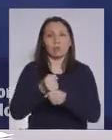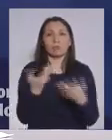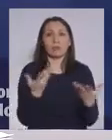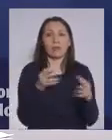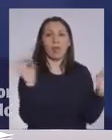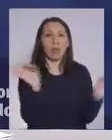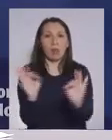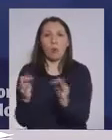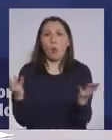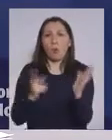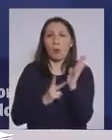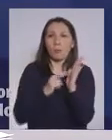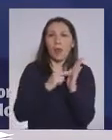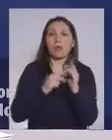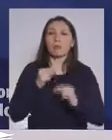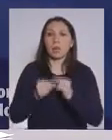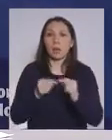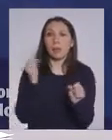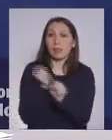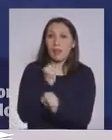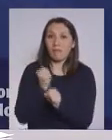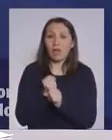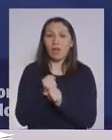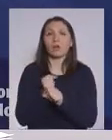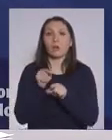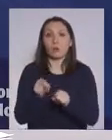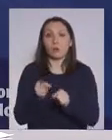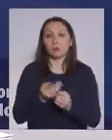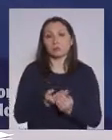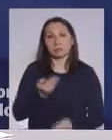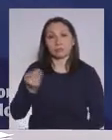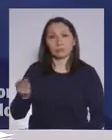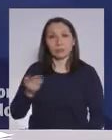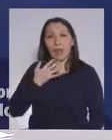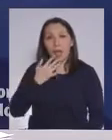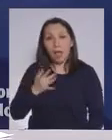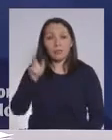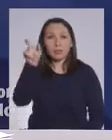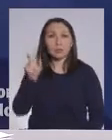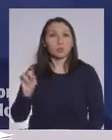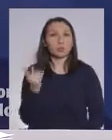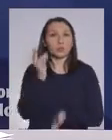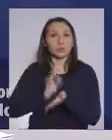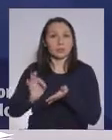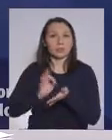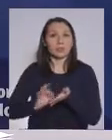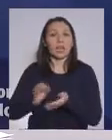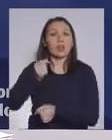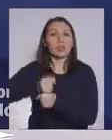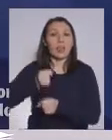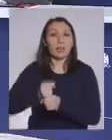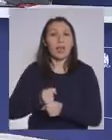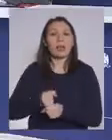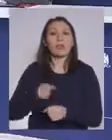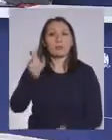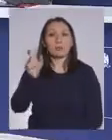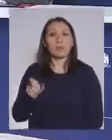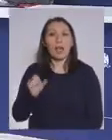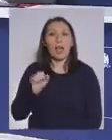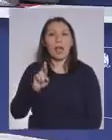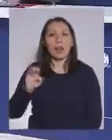el plan paso a paso laboral deseo la palabra al señor subsecretario del trabajo con fernando arau